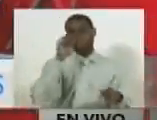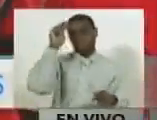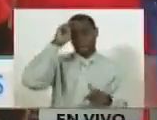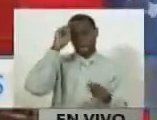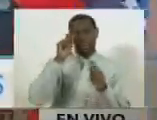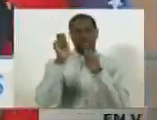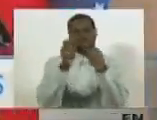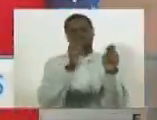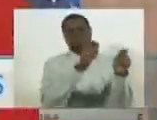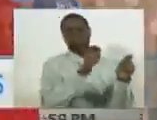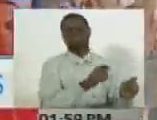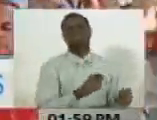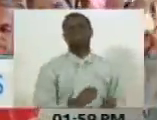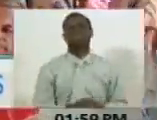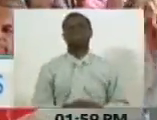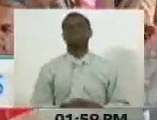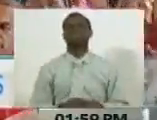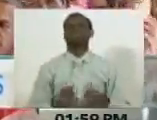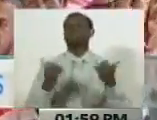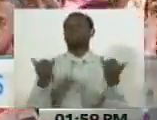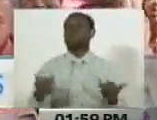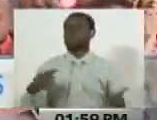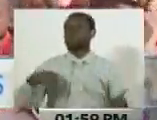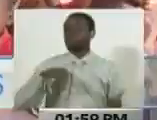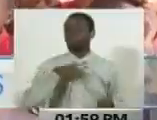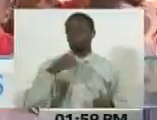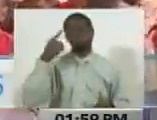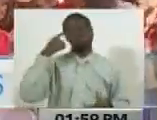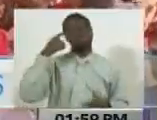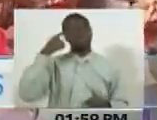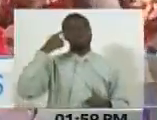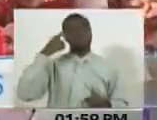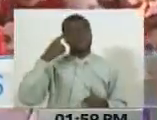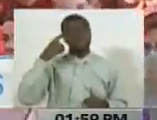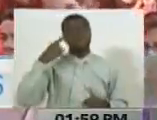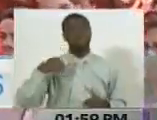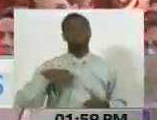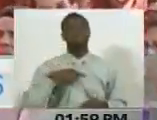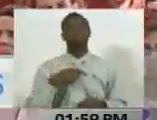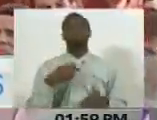Y tenemos que saber a qué nos enfrentamos, ¿verdad?